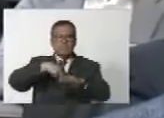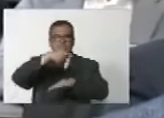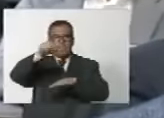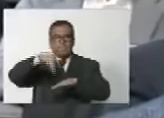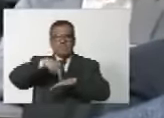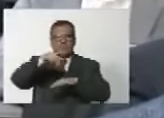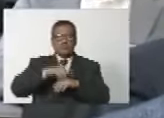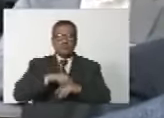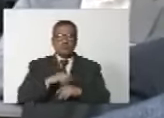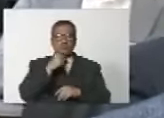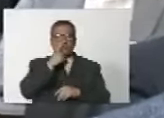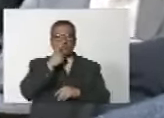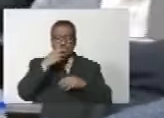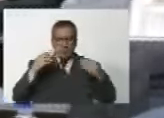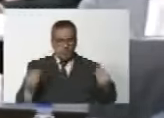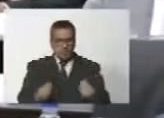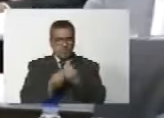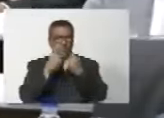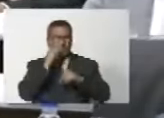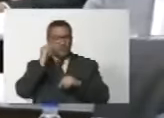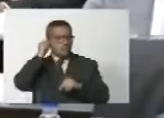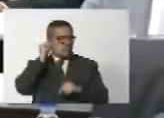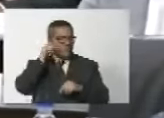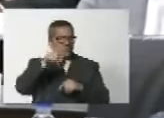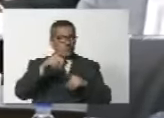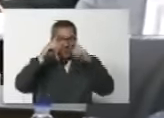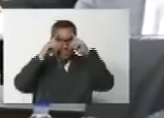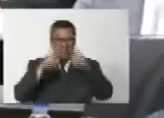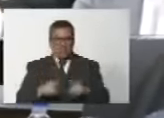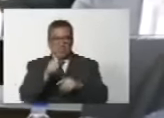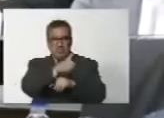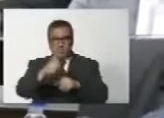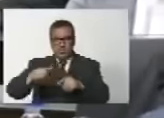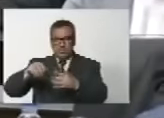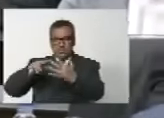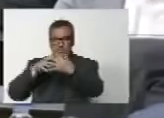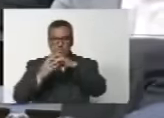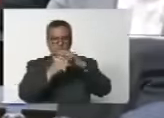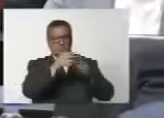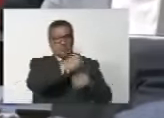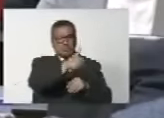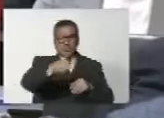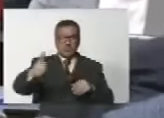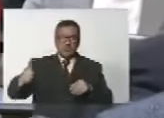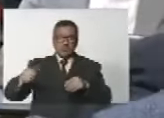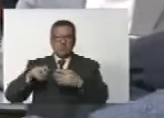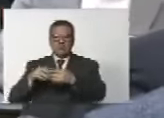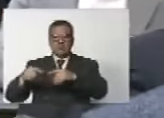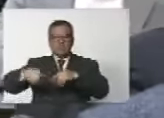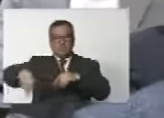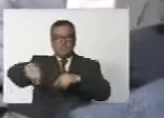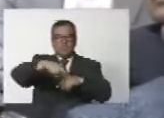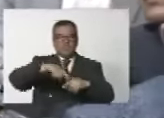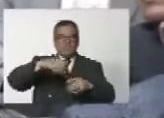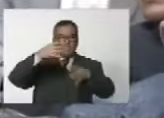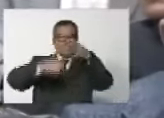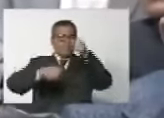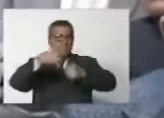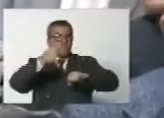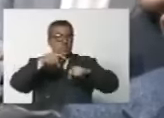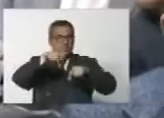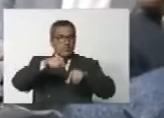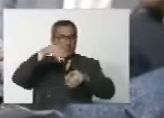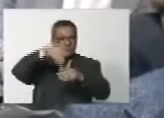nacional para juntas decidir en cada comunidad, en cada uno de estos circuitos comunales, electorales